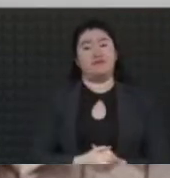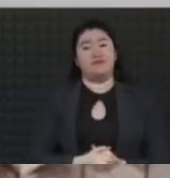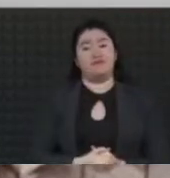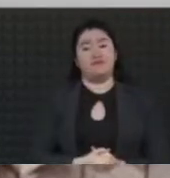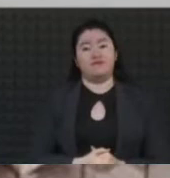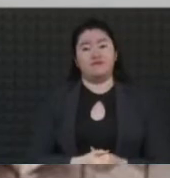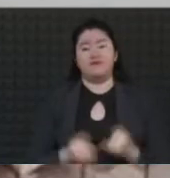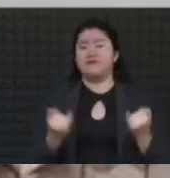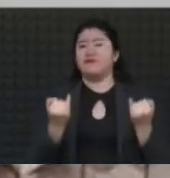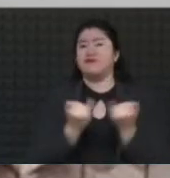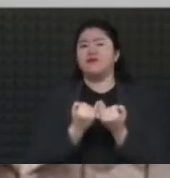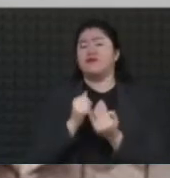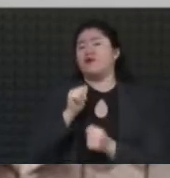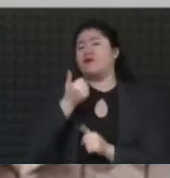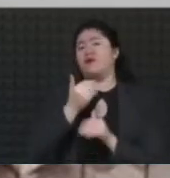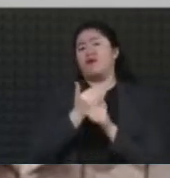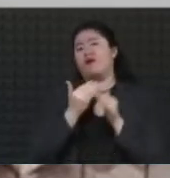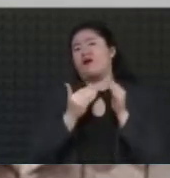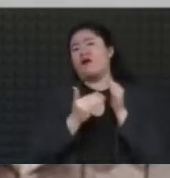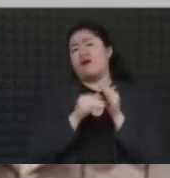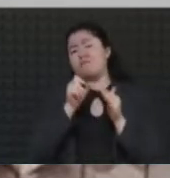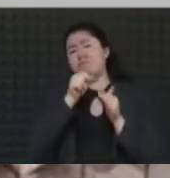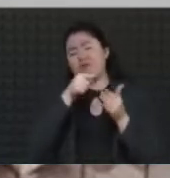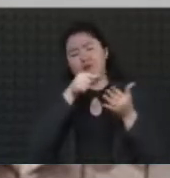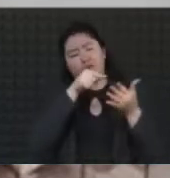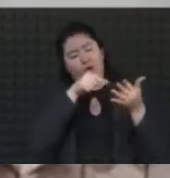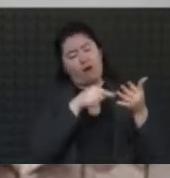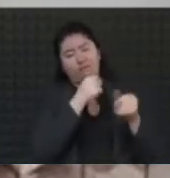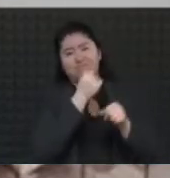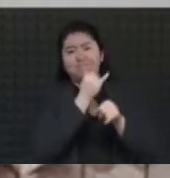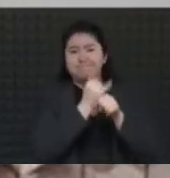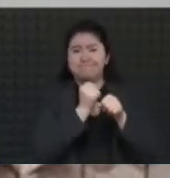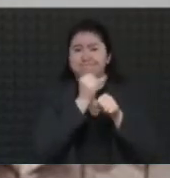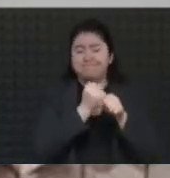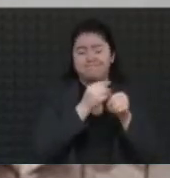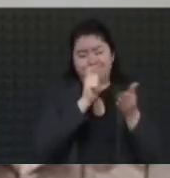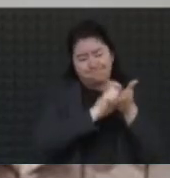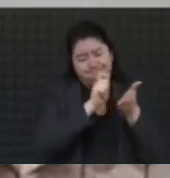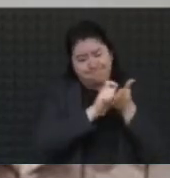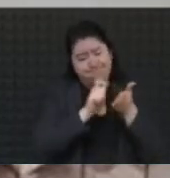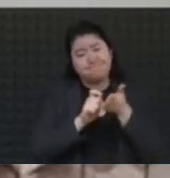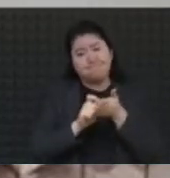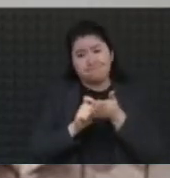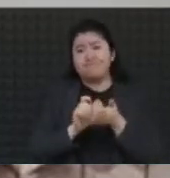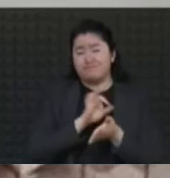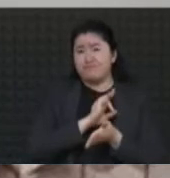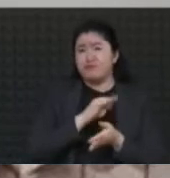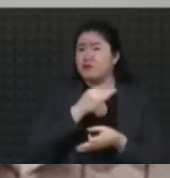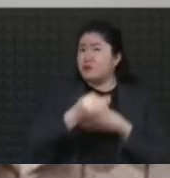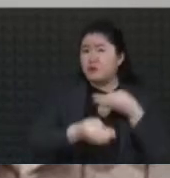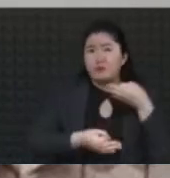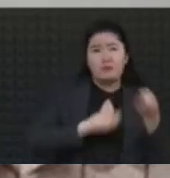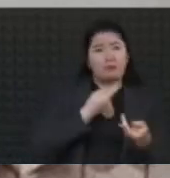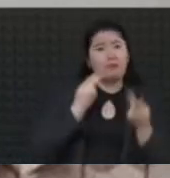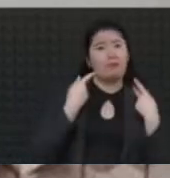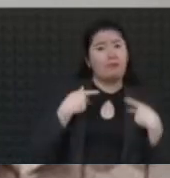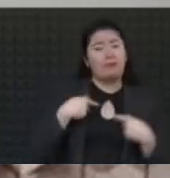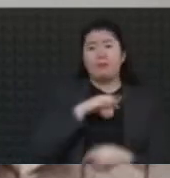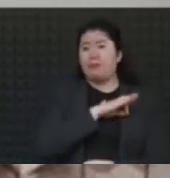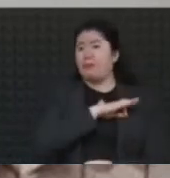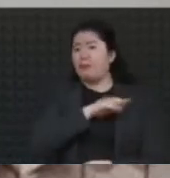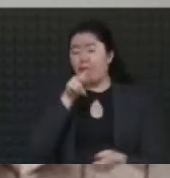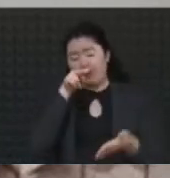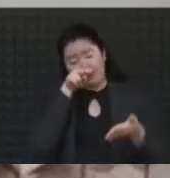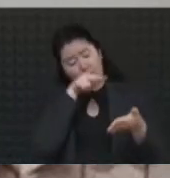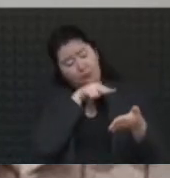vienen con toda transparencia en el dictamen, pues que evidentemente están a revisión de cualquier experto en